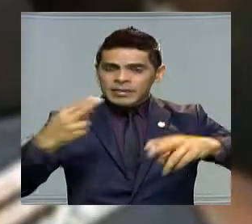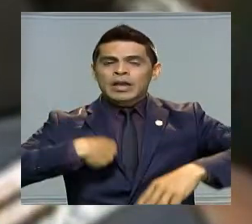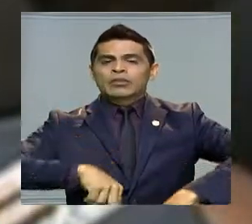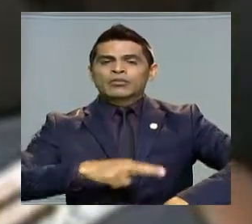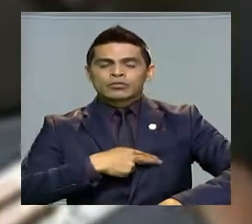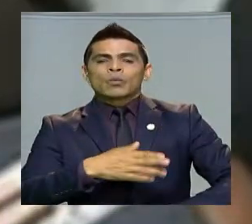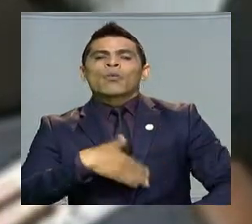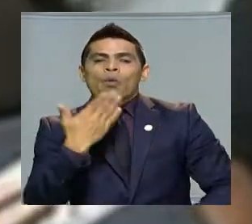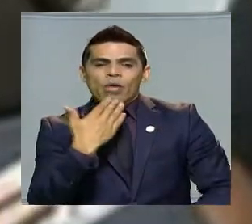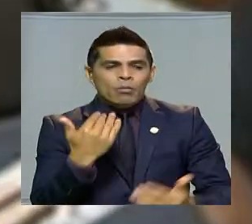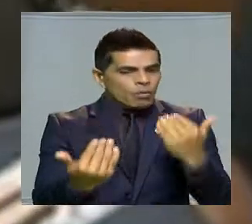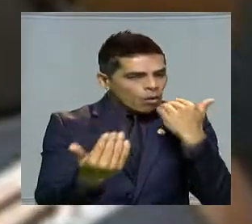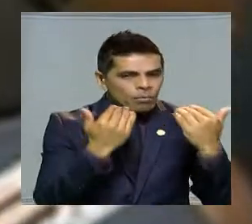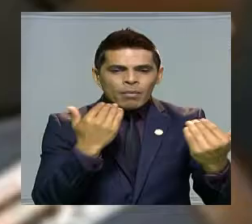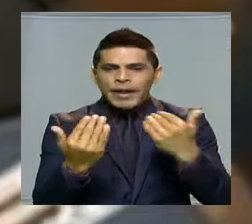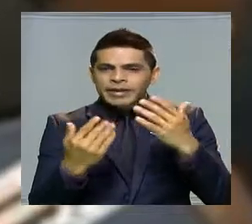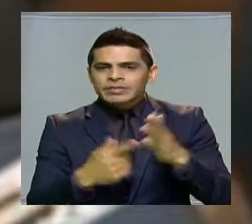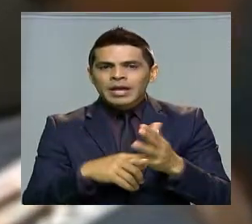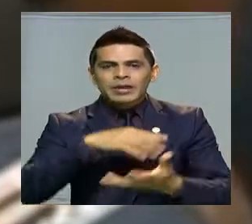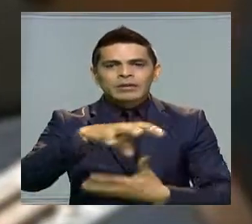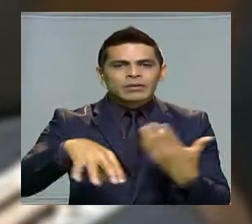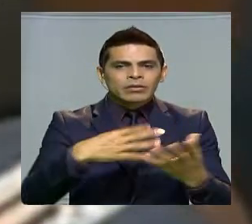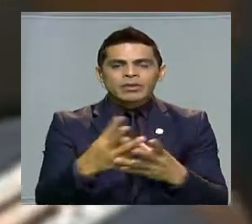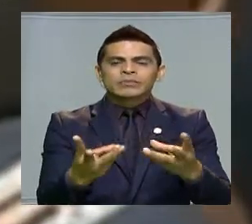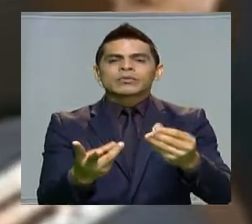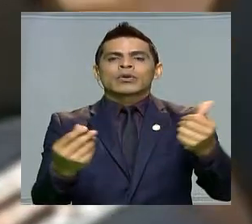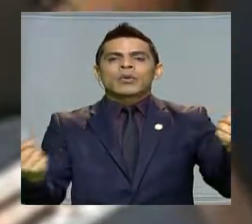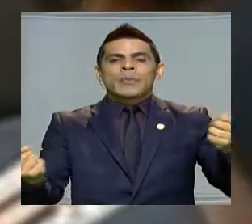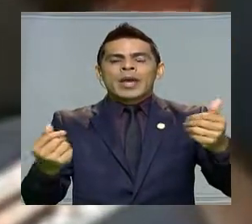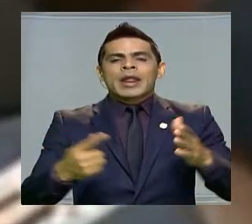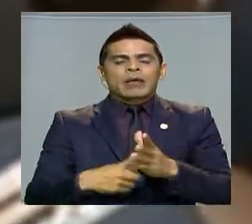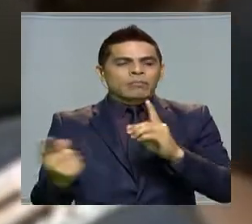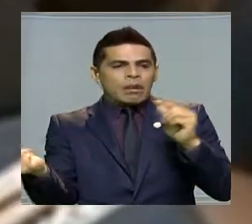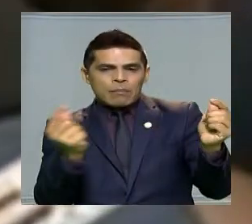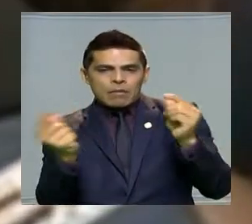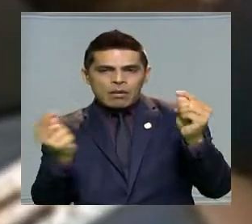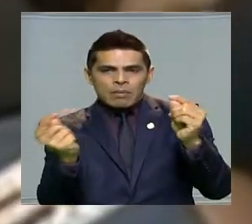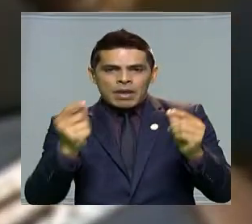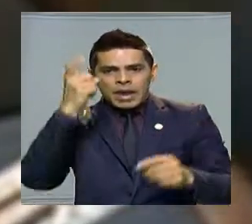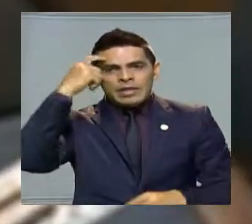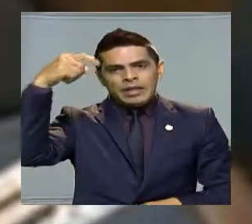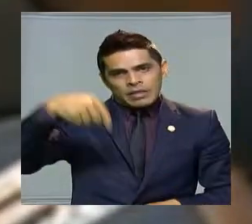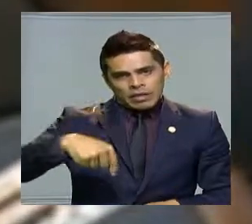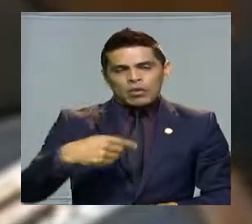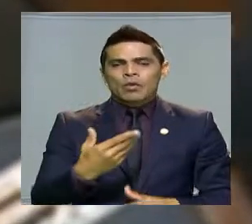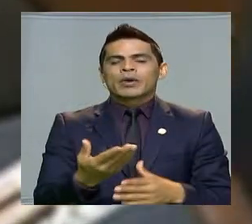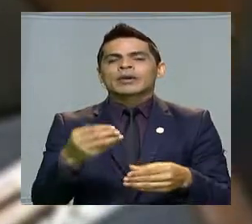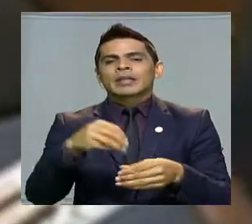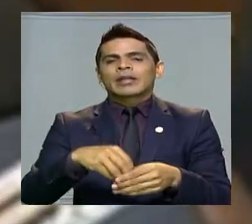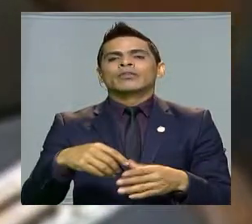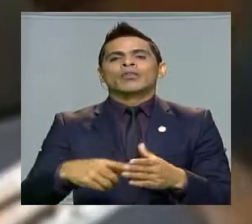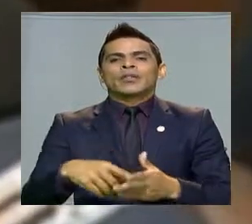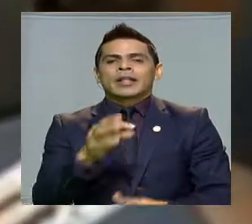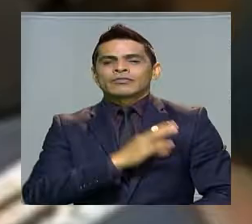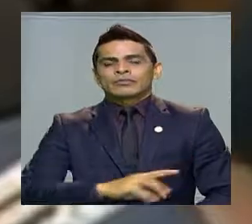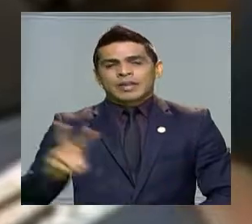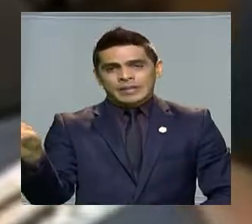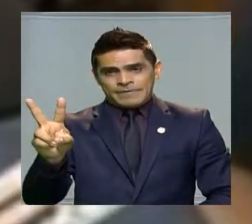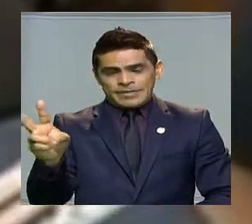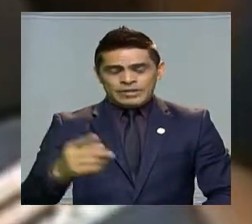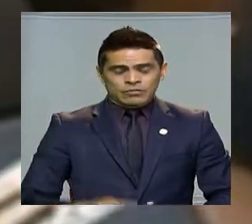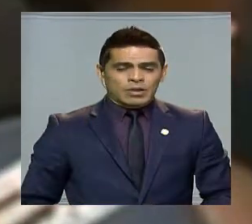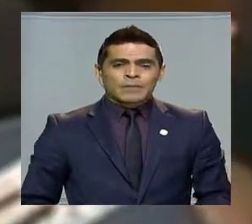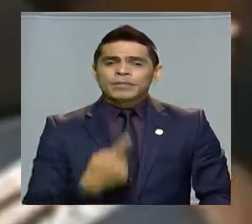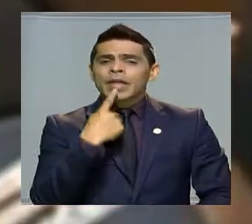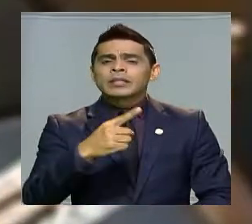nosotros podemos resolver los conflictos que hoy existen dentro de nuestra sociedad. A su juicio,